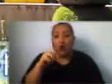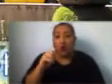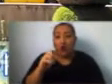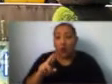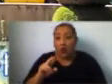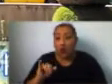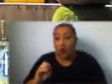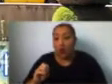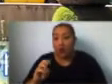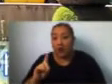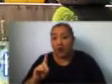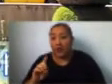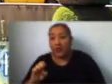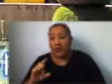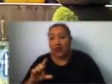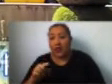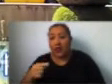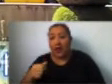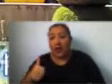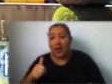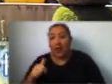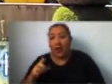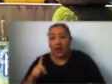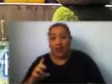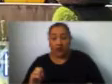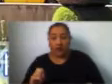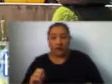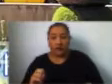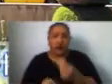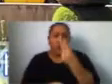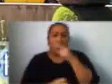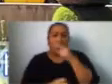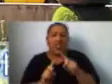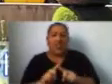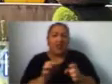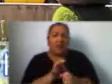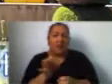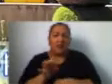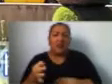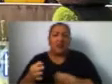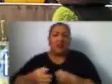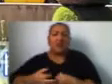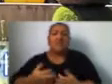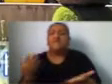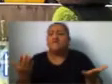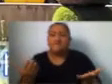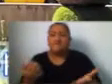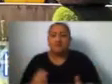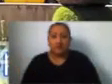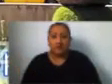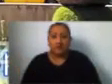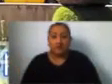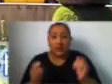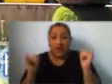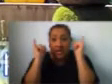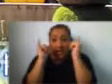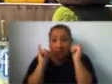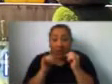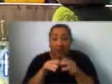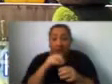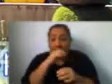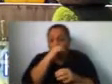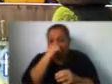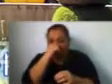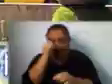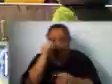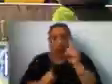las últimas imágenes de diferentes regiones es justamente las imágenes en donde